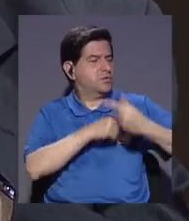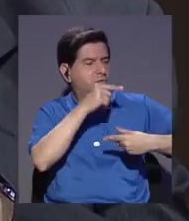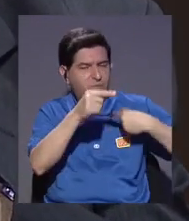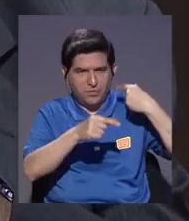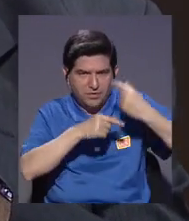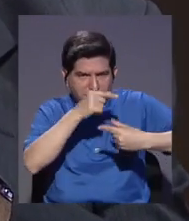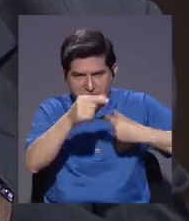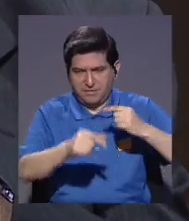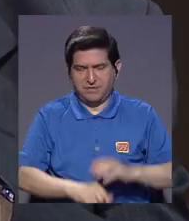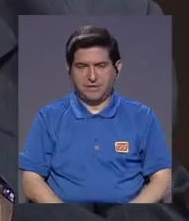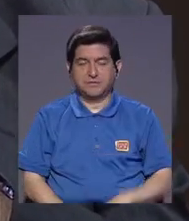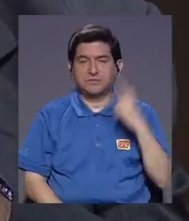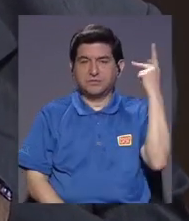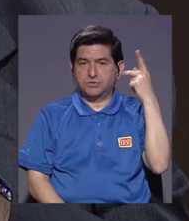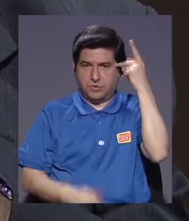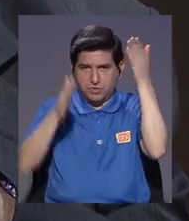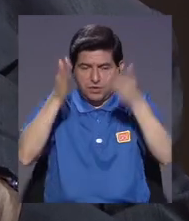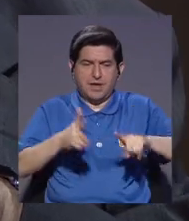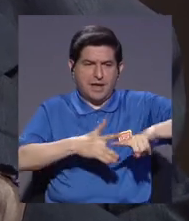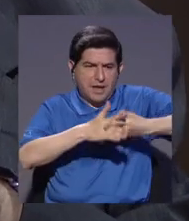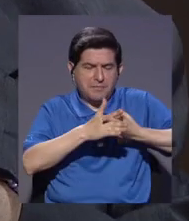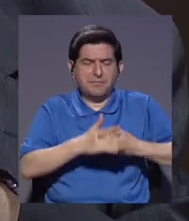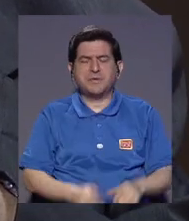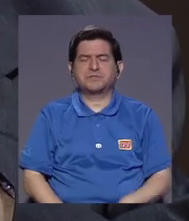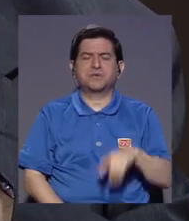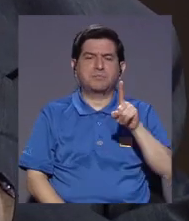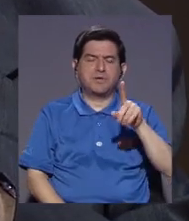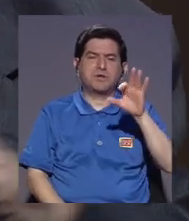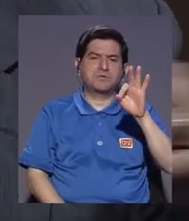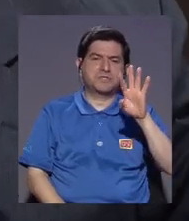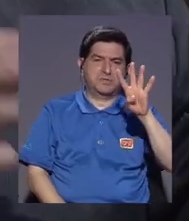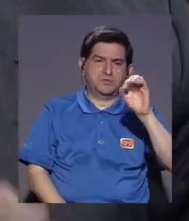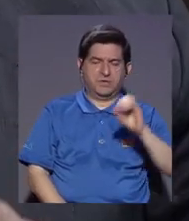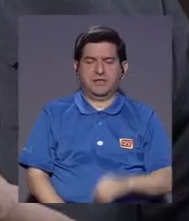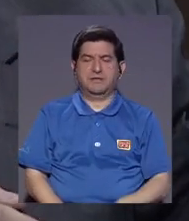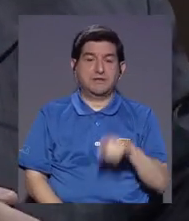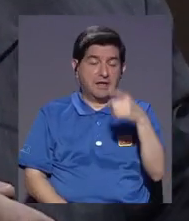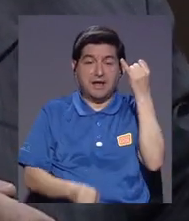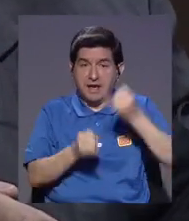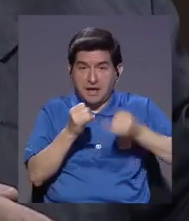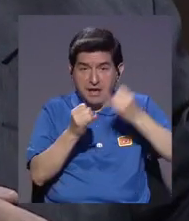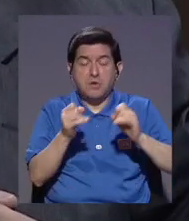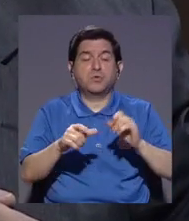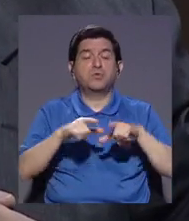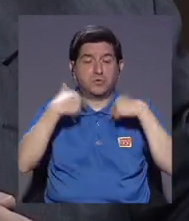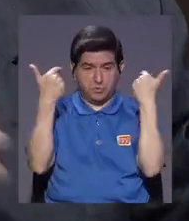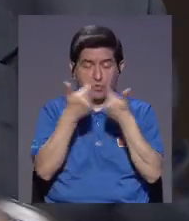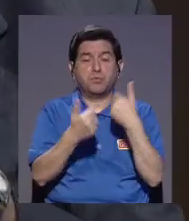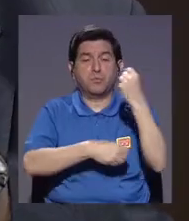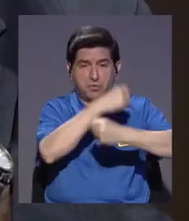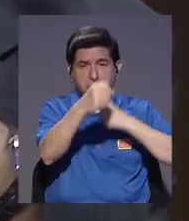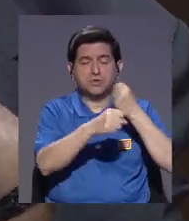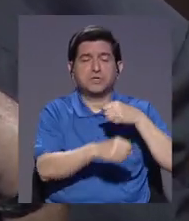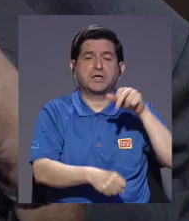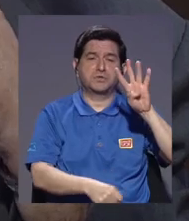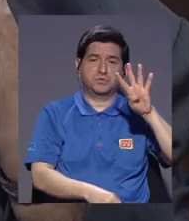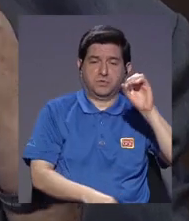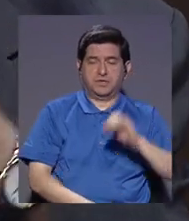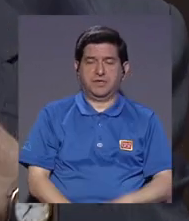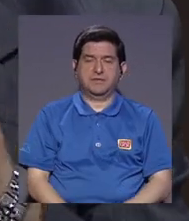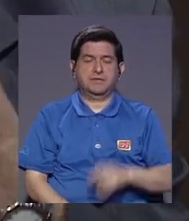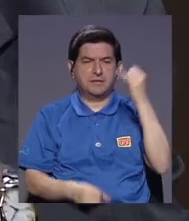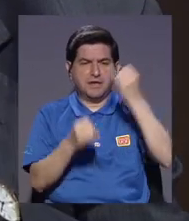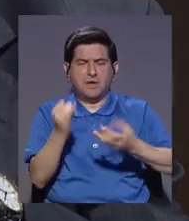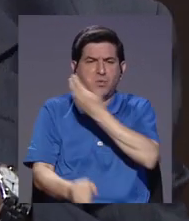una generación de políticos que empezó su vida en 1940 y él es el último de esa generación de los años 40